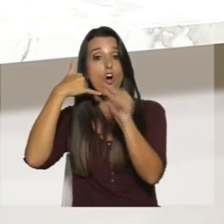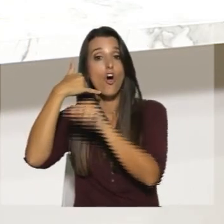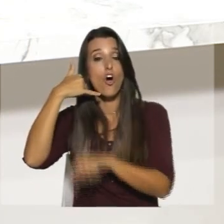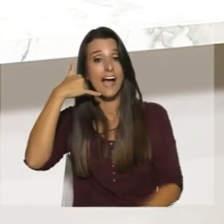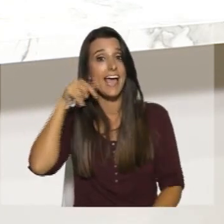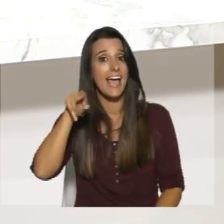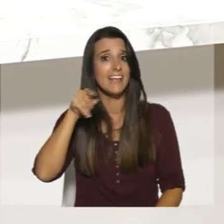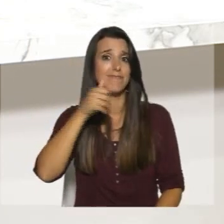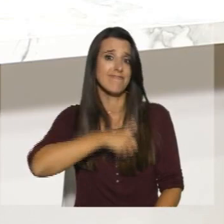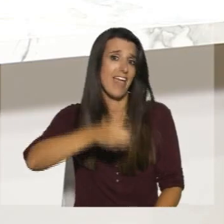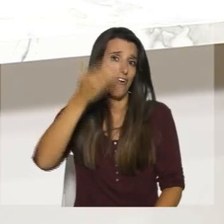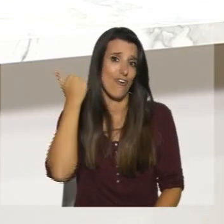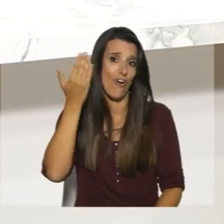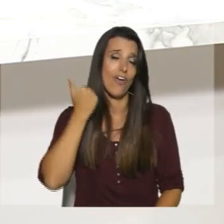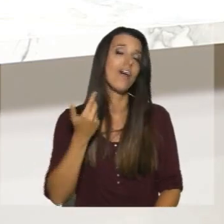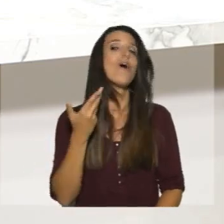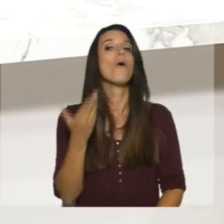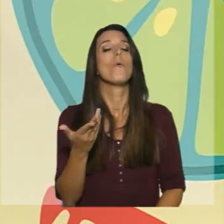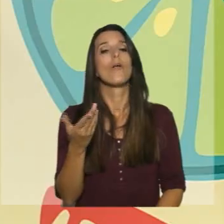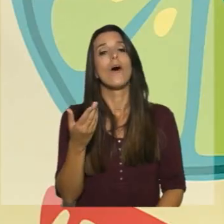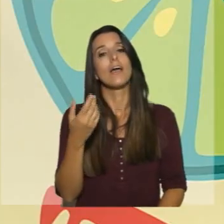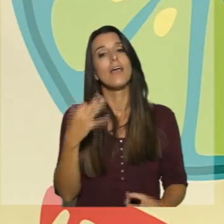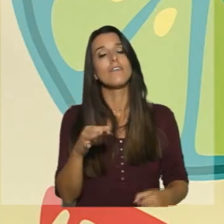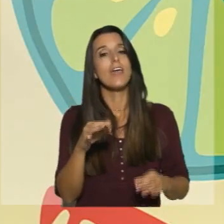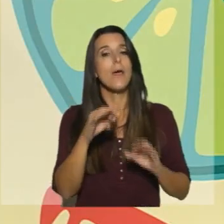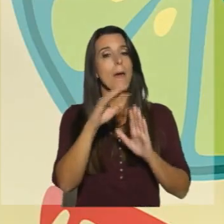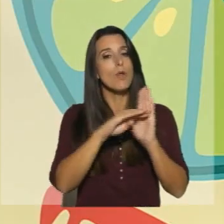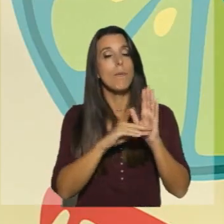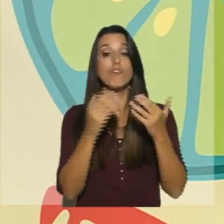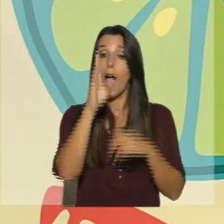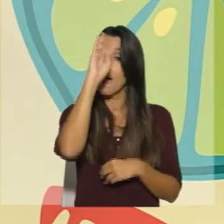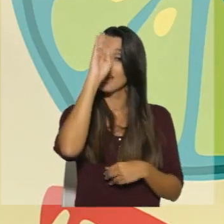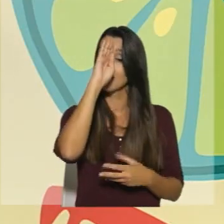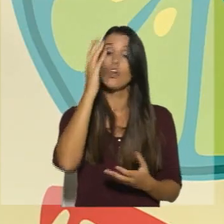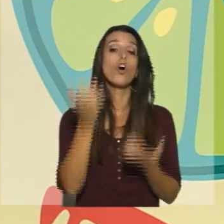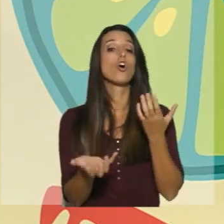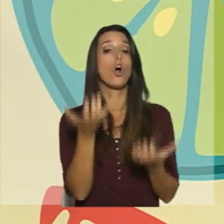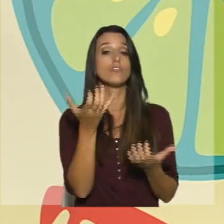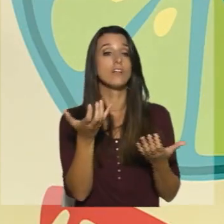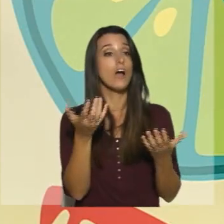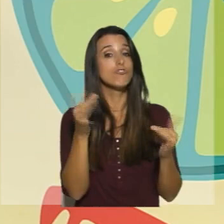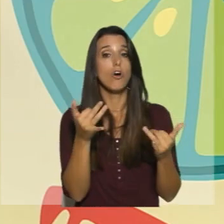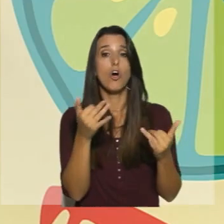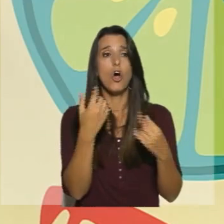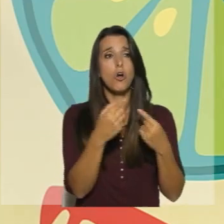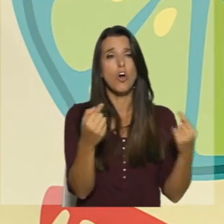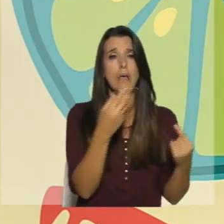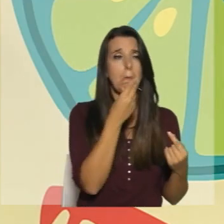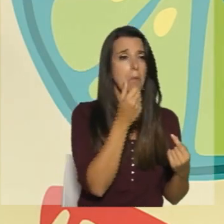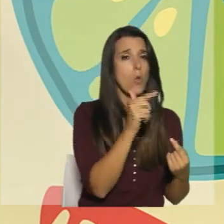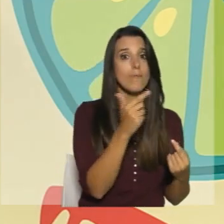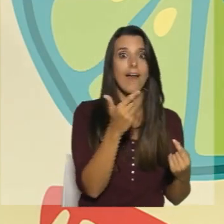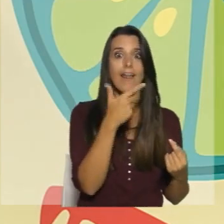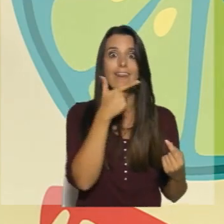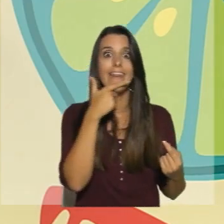porne y todas esas cuestiones. Buenas, gurisas, qué lujo el programa. Estoy aprendiendo a cocinar. Dice, pasé a hacer cosas sin gusto a cocinar